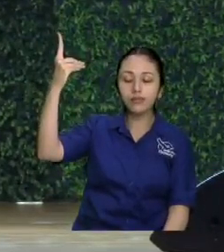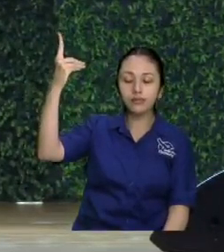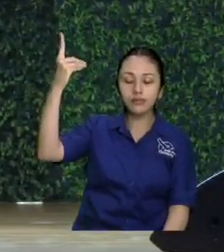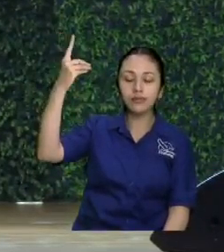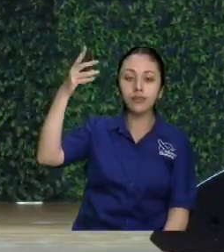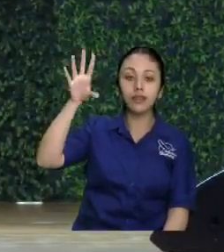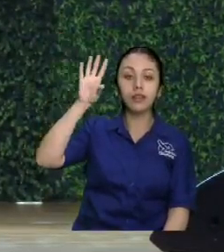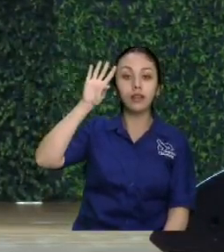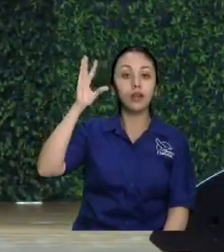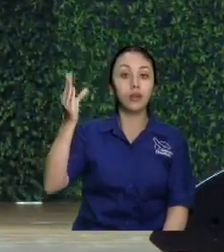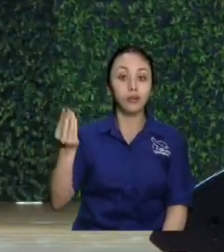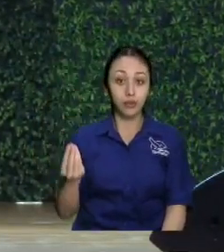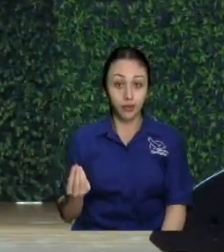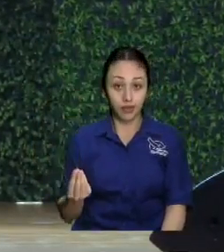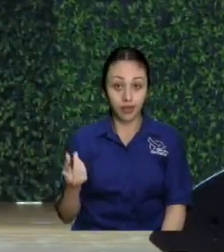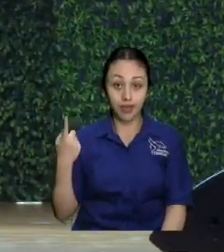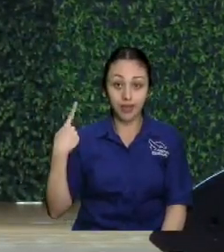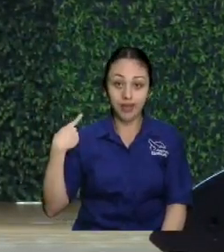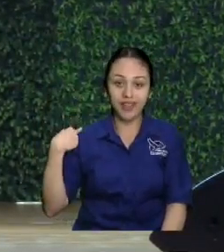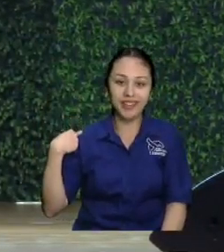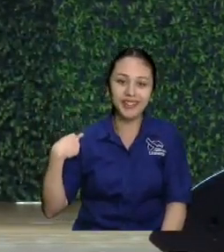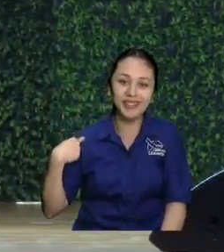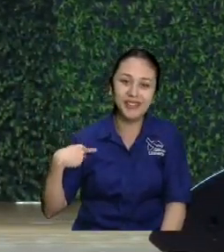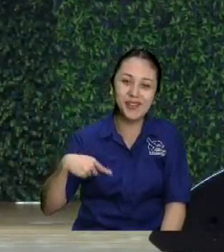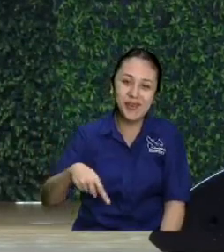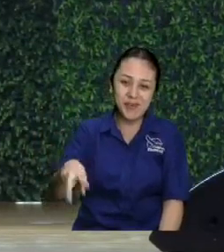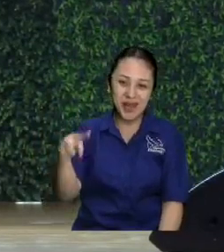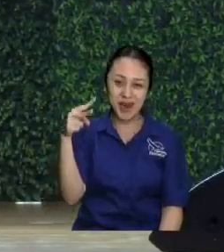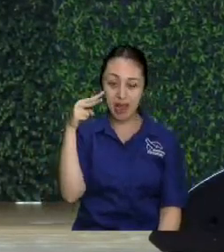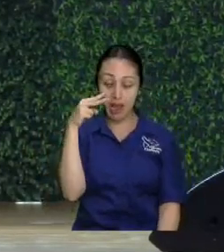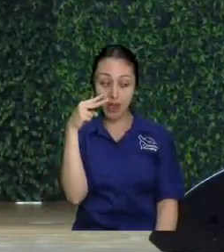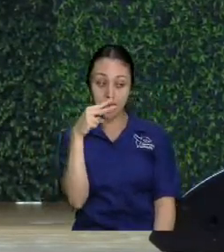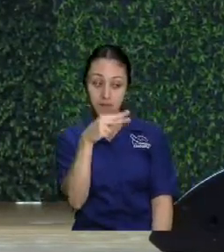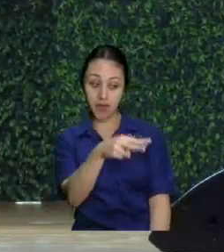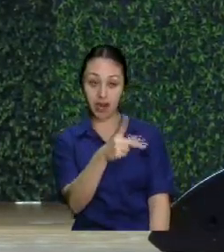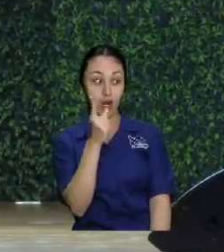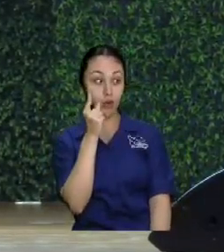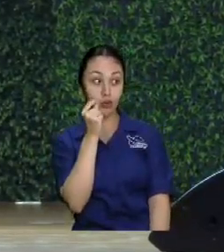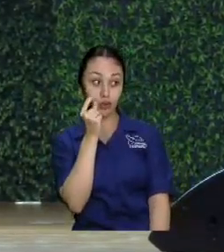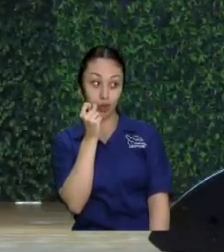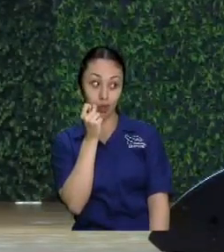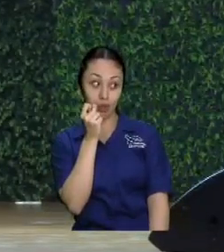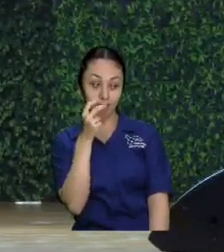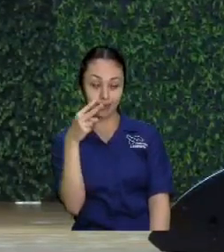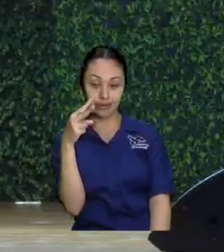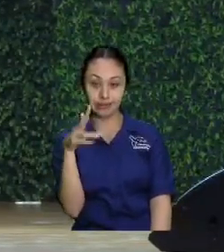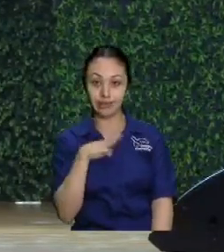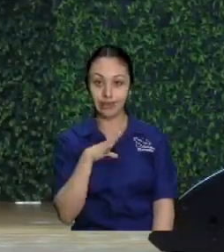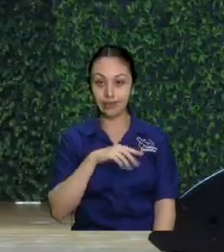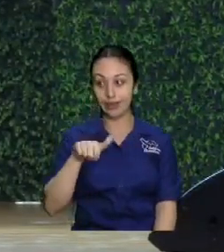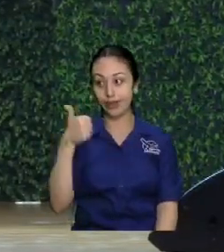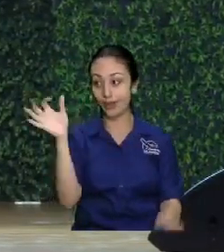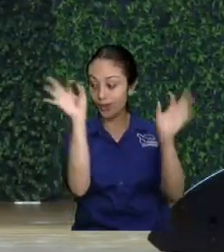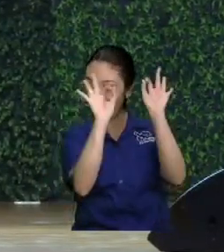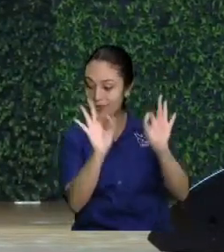Porque para vernos nos tuvieron que ver con los dos hemisferios para aceptarnos.